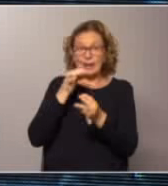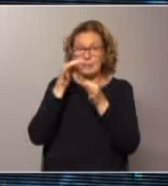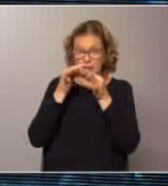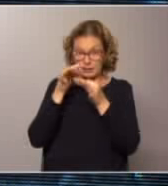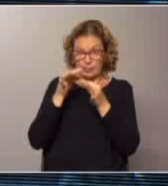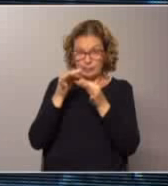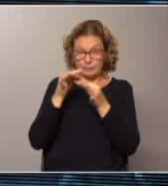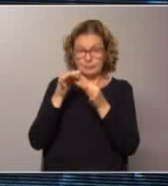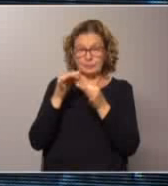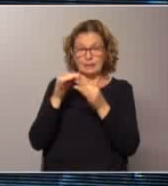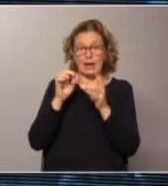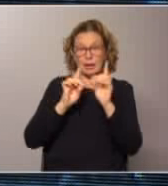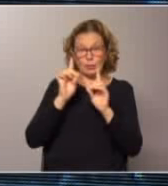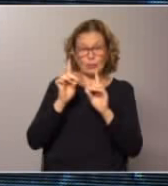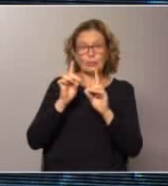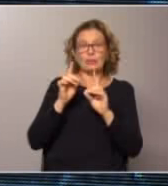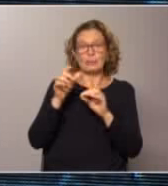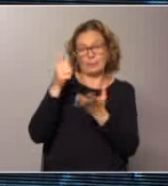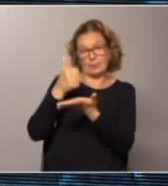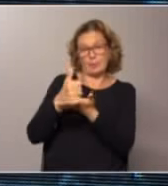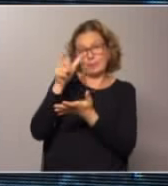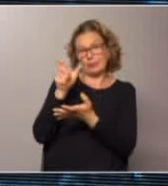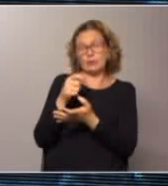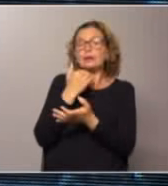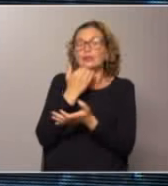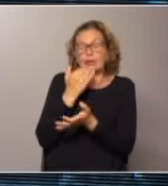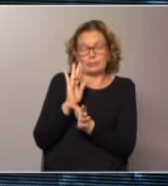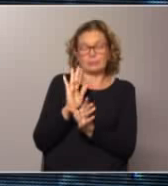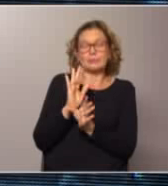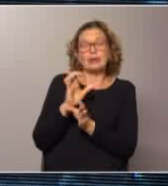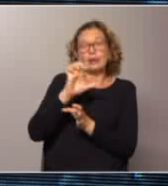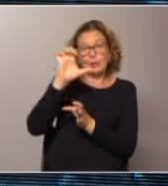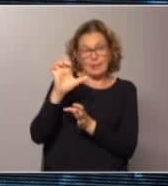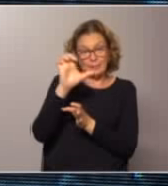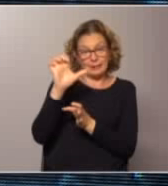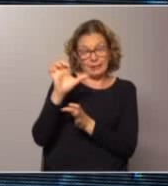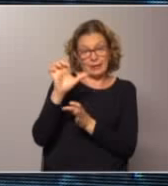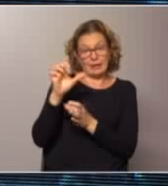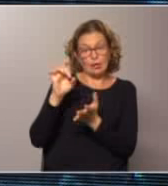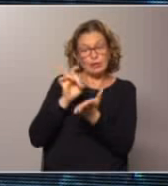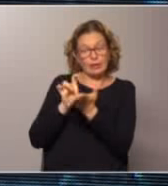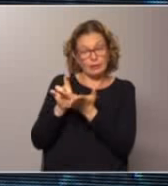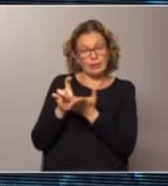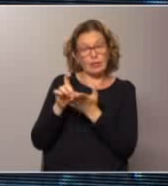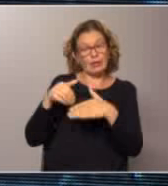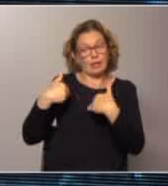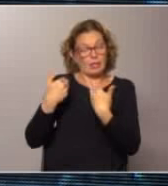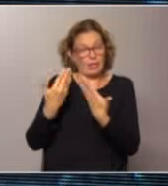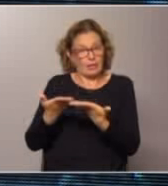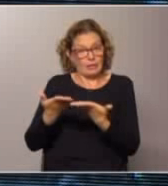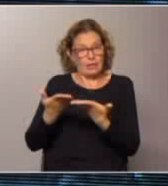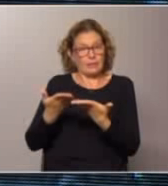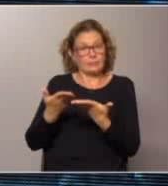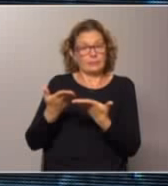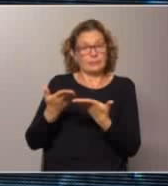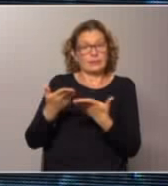tales que hubo algunos cambios en el dinero no era una empresa que entre los servicios que ofrecía ofrecía la